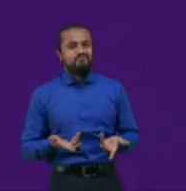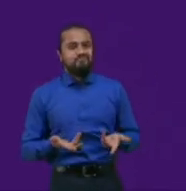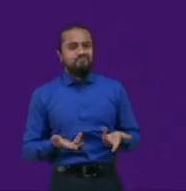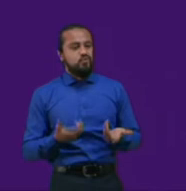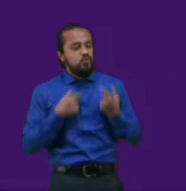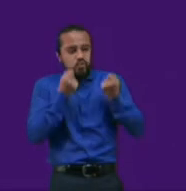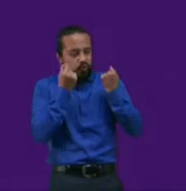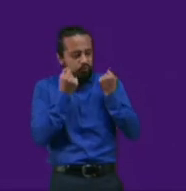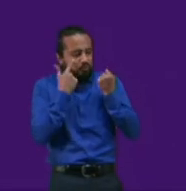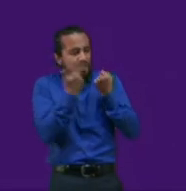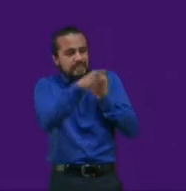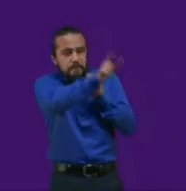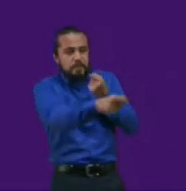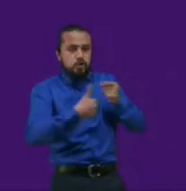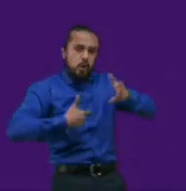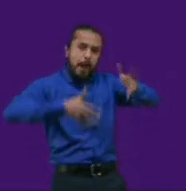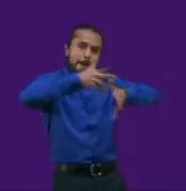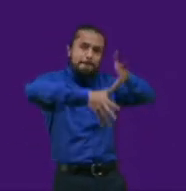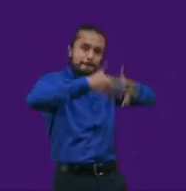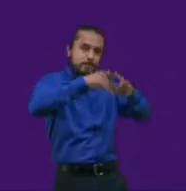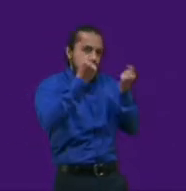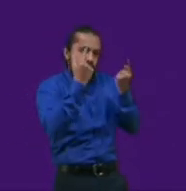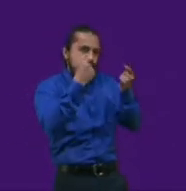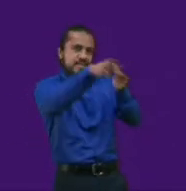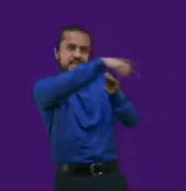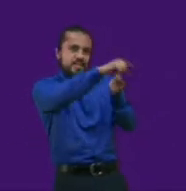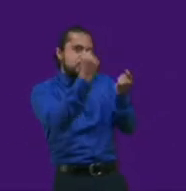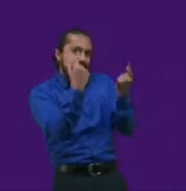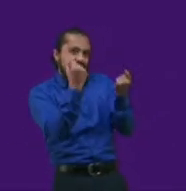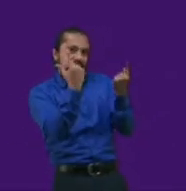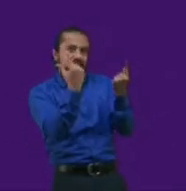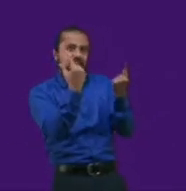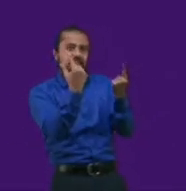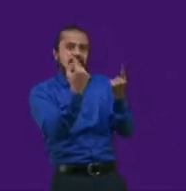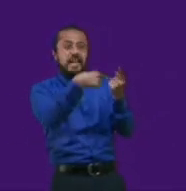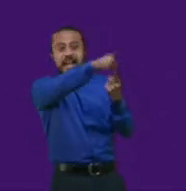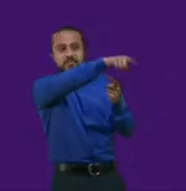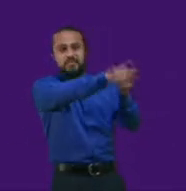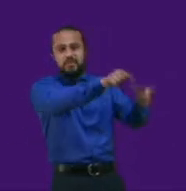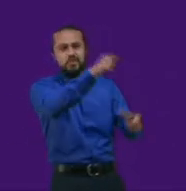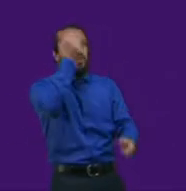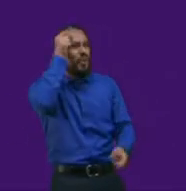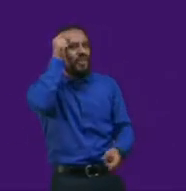eso y la que no era yo la que no sabía echar el cuento, sino que no me entendían.